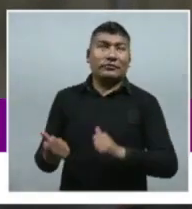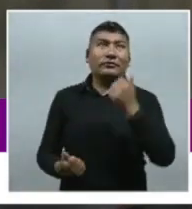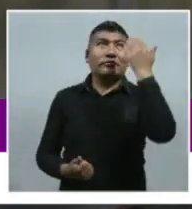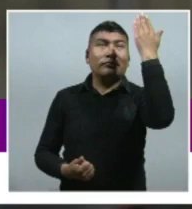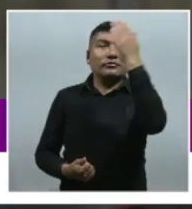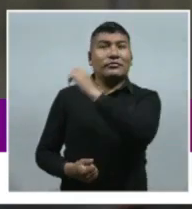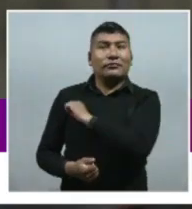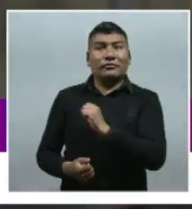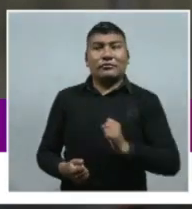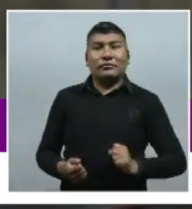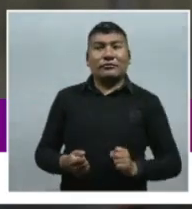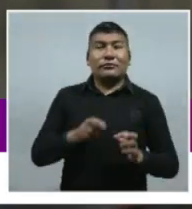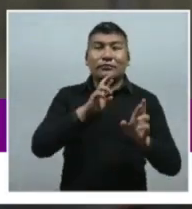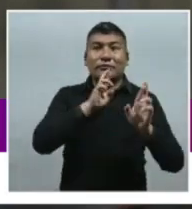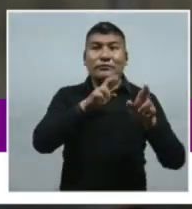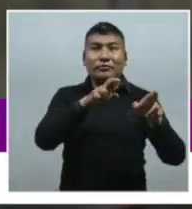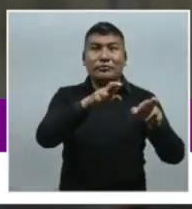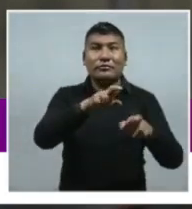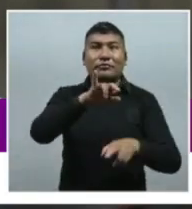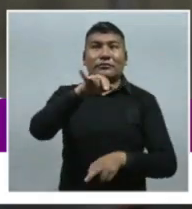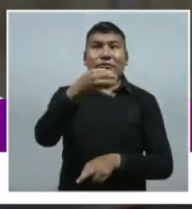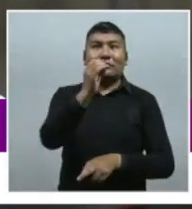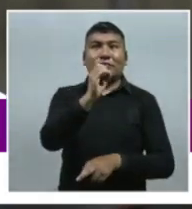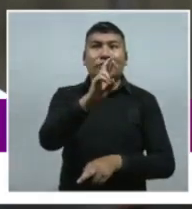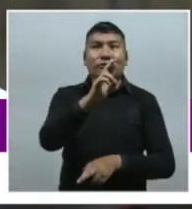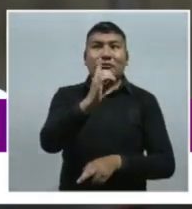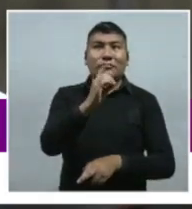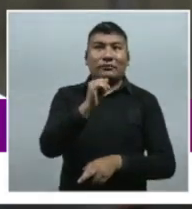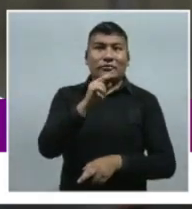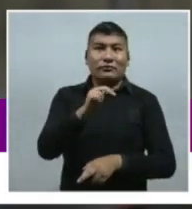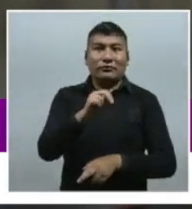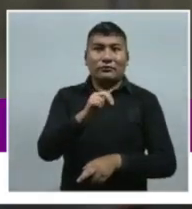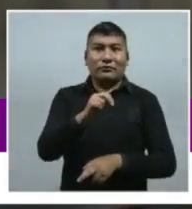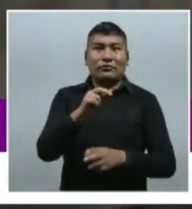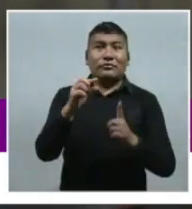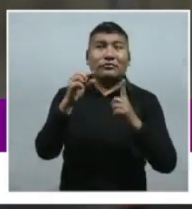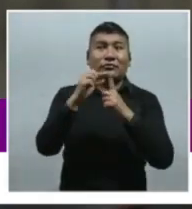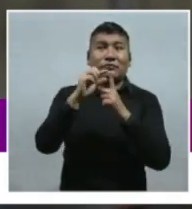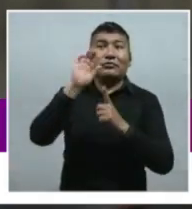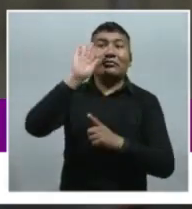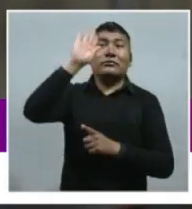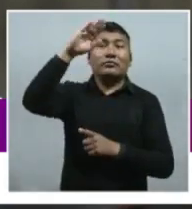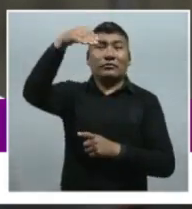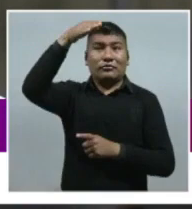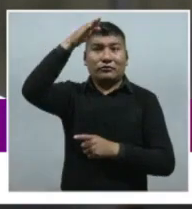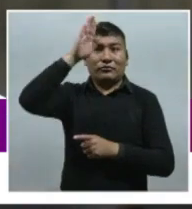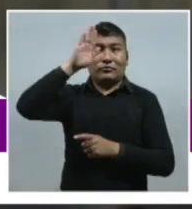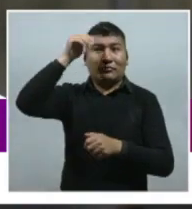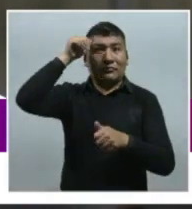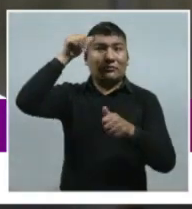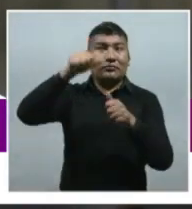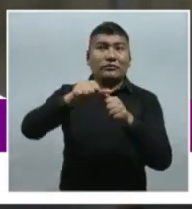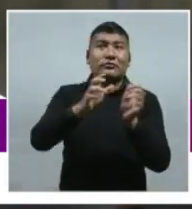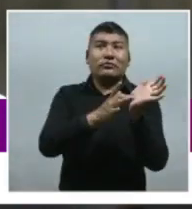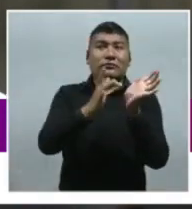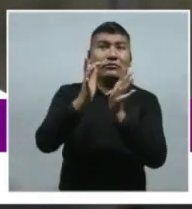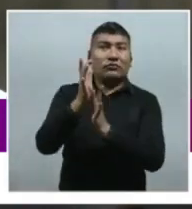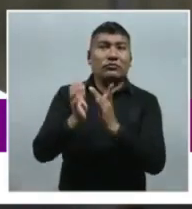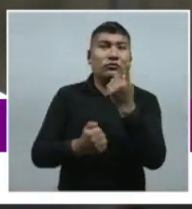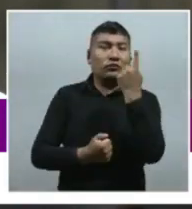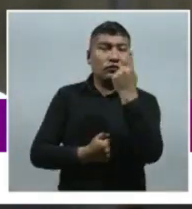el río Jordán la palabra de Dios nos Recuerda que Jesús es el hijo único